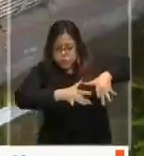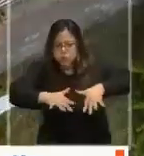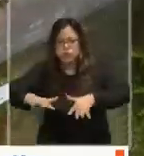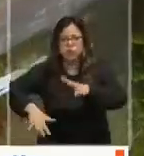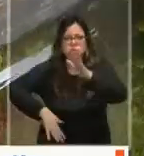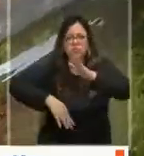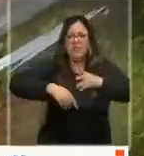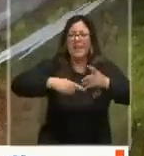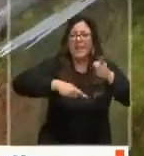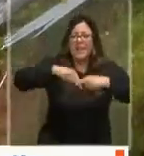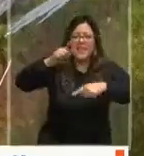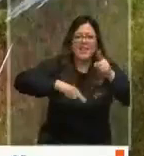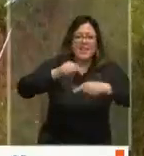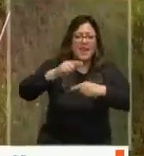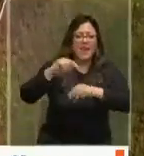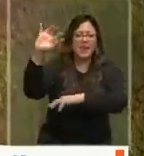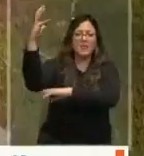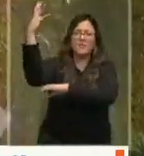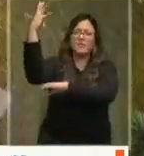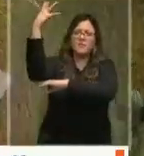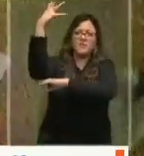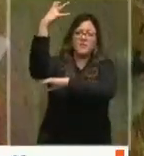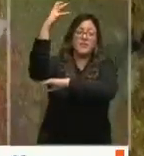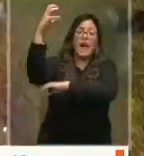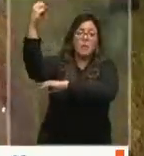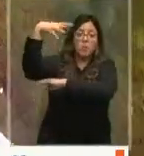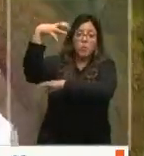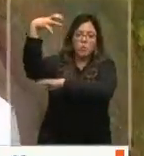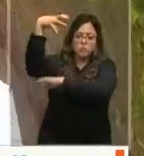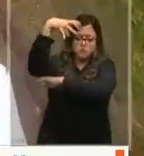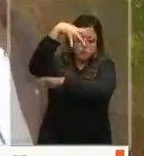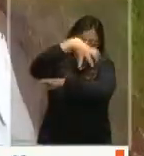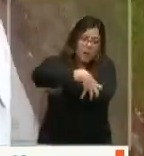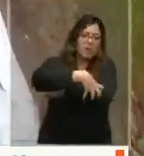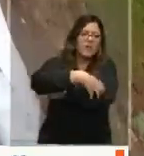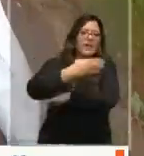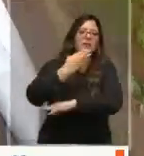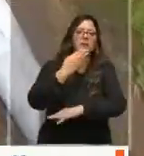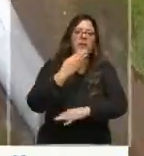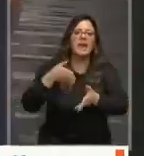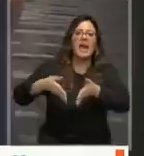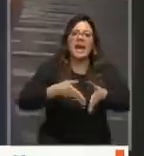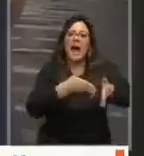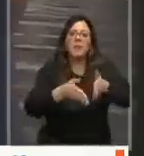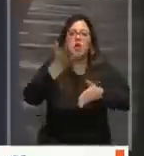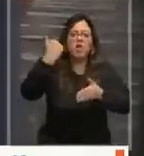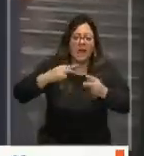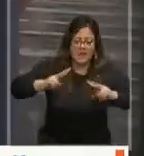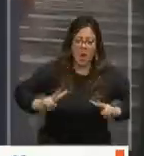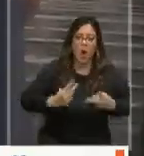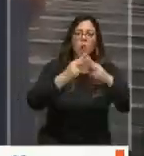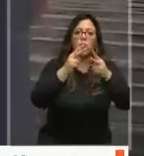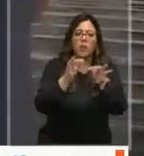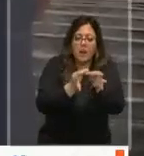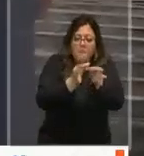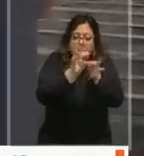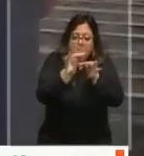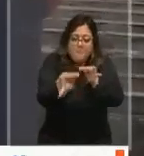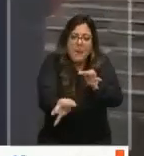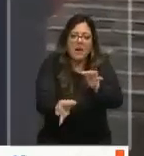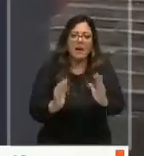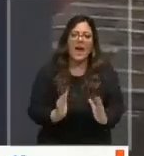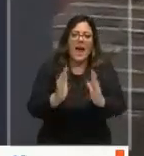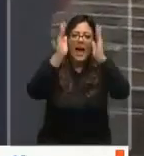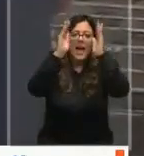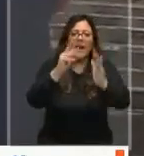tierra, rocas, un poste de alumbrado público y afectó al Badén, el camino que habían construido para llegar al aislado